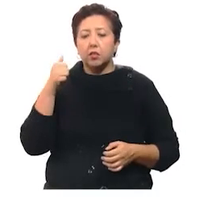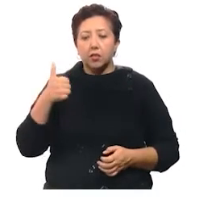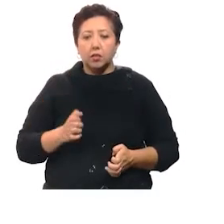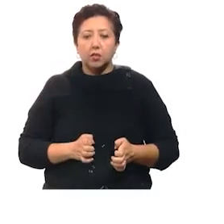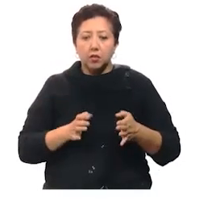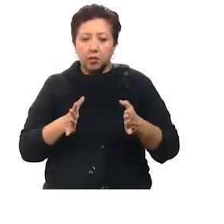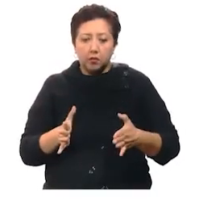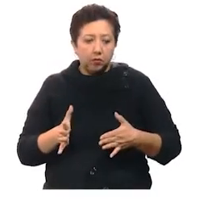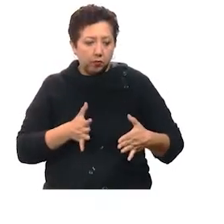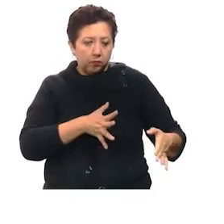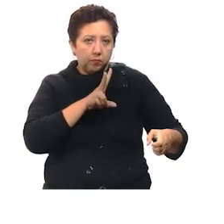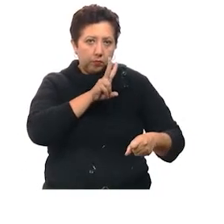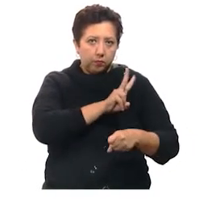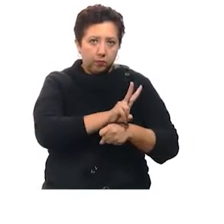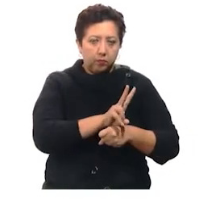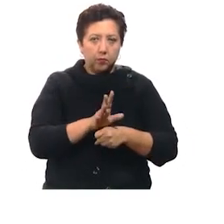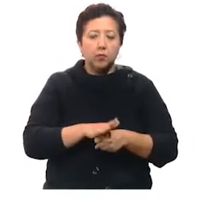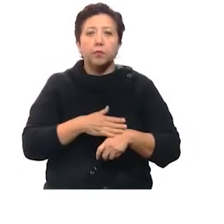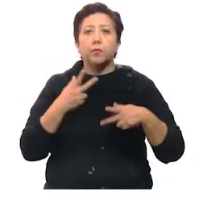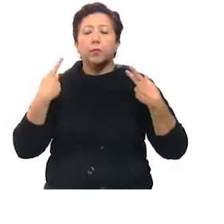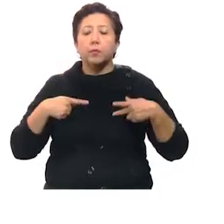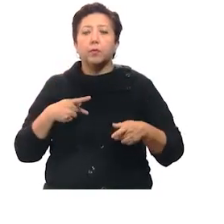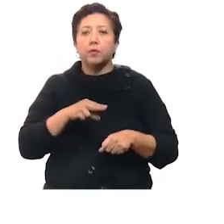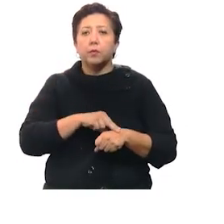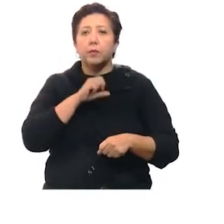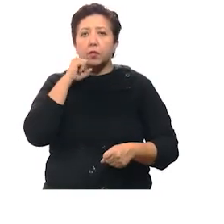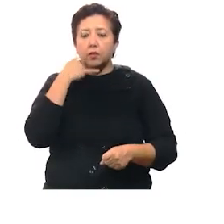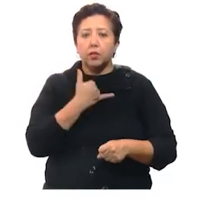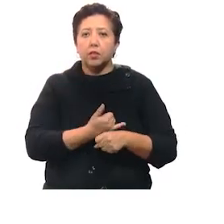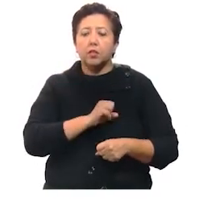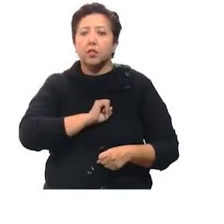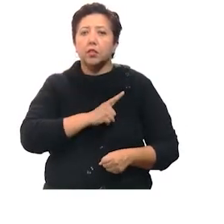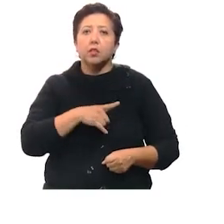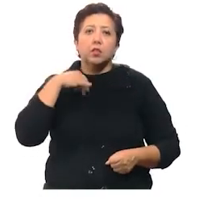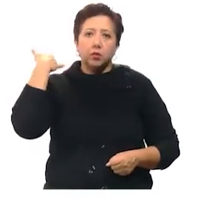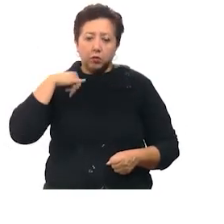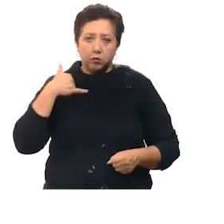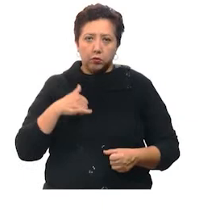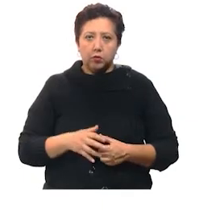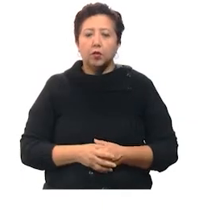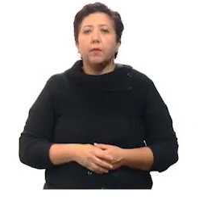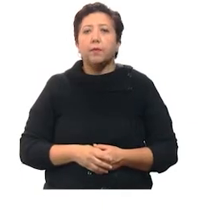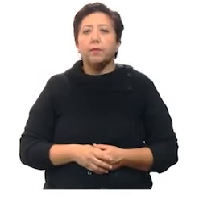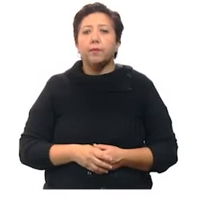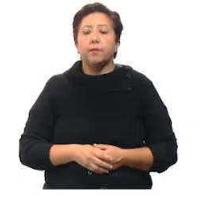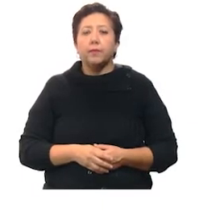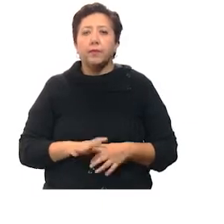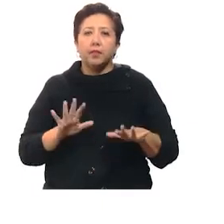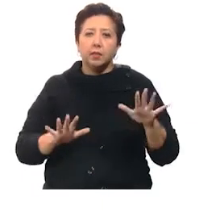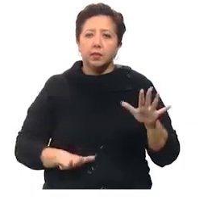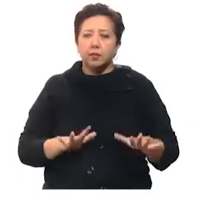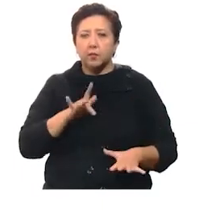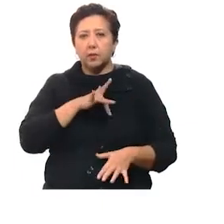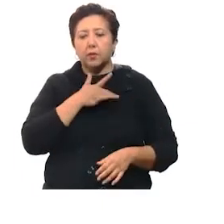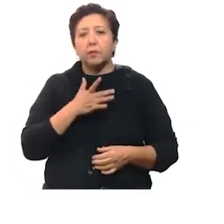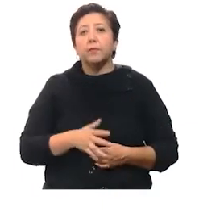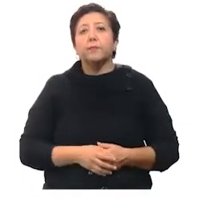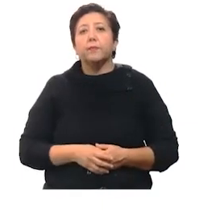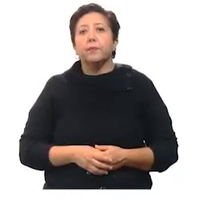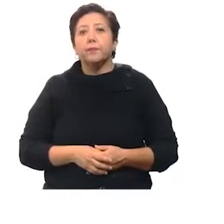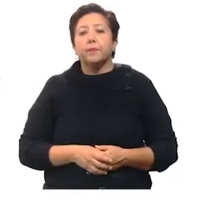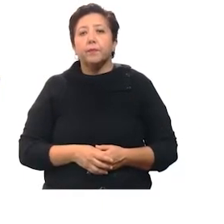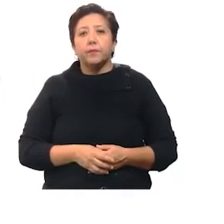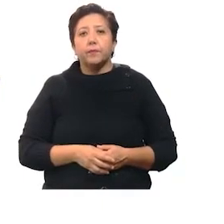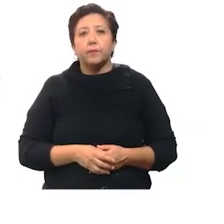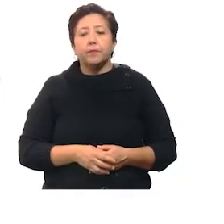están estables, aislados y monitoreados constantemente por personal médico de la Secretaría de Salud de Yucatán. Presentan síntomas